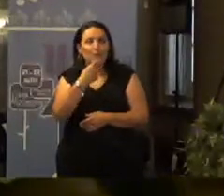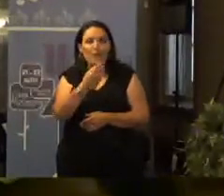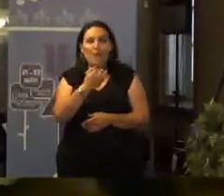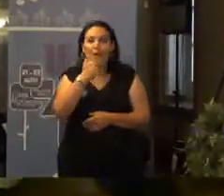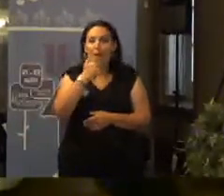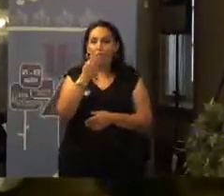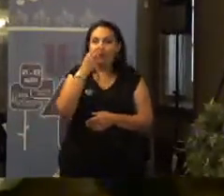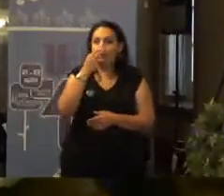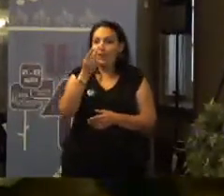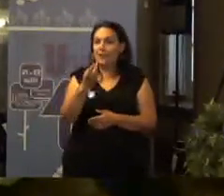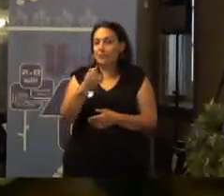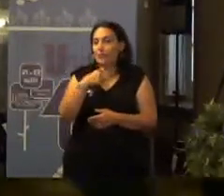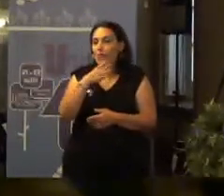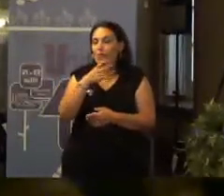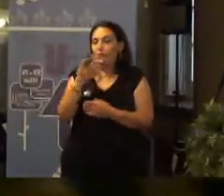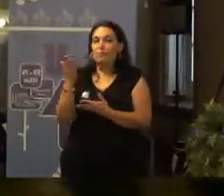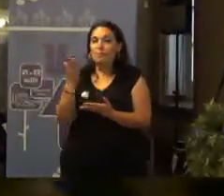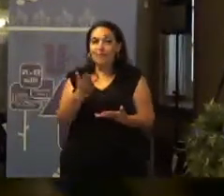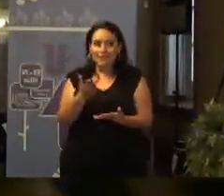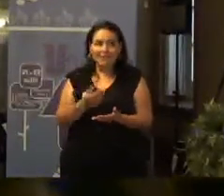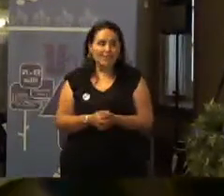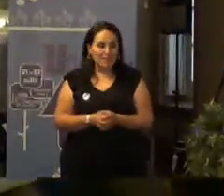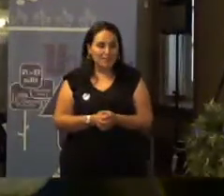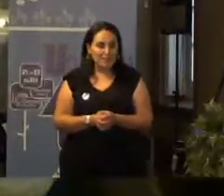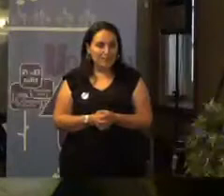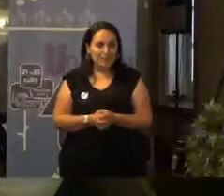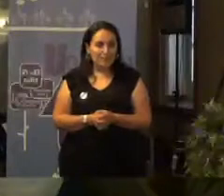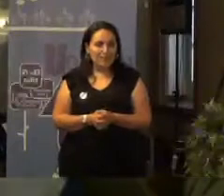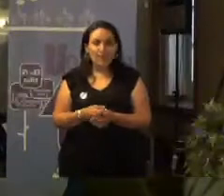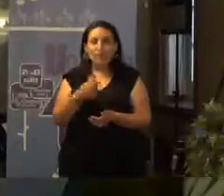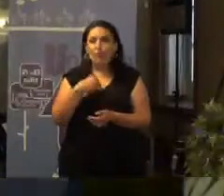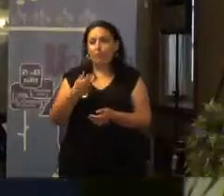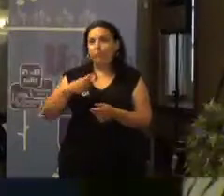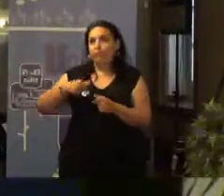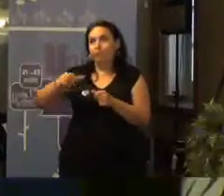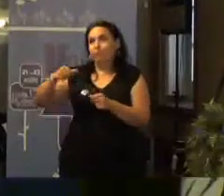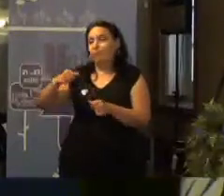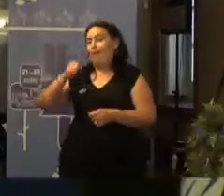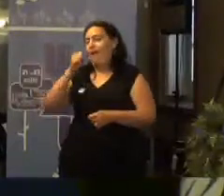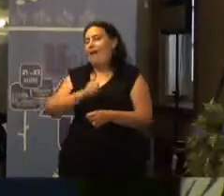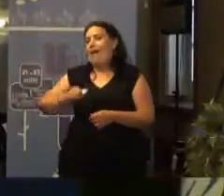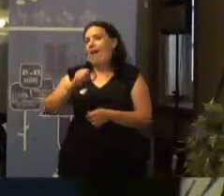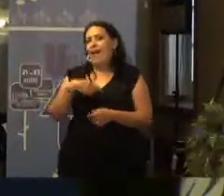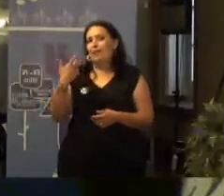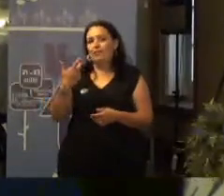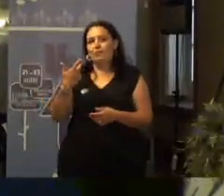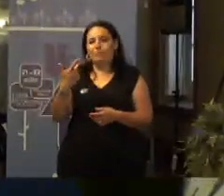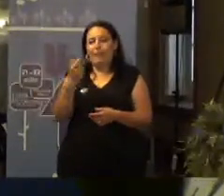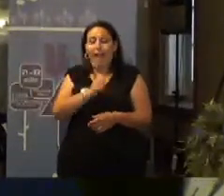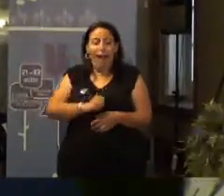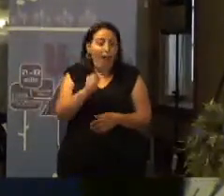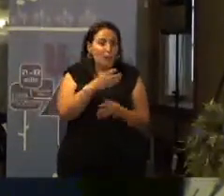non? Porque xa son tantos anos, tantas décadas dicindo cousas que